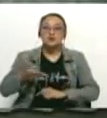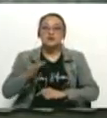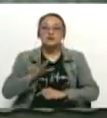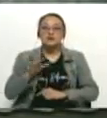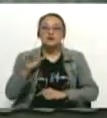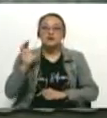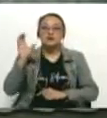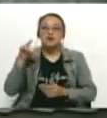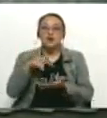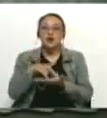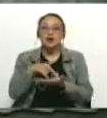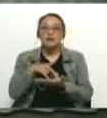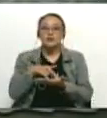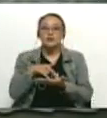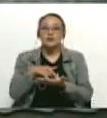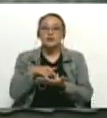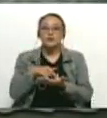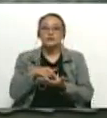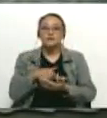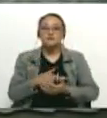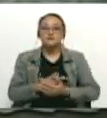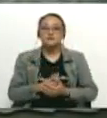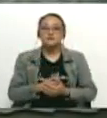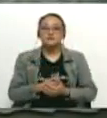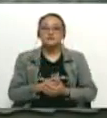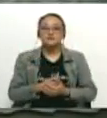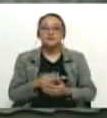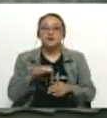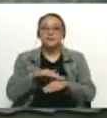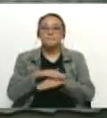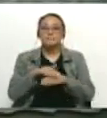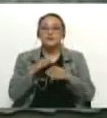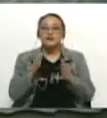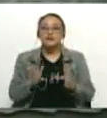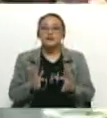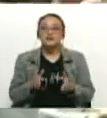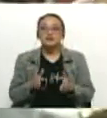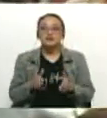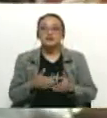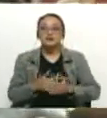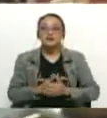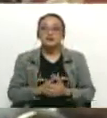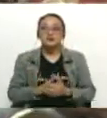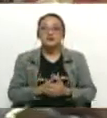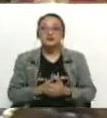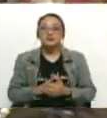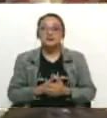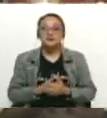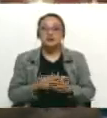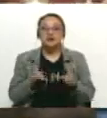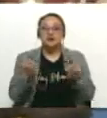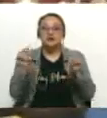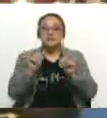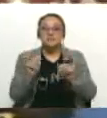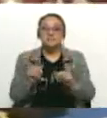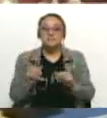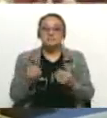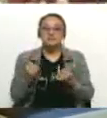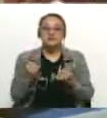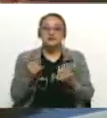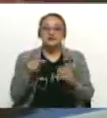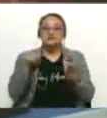Carabobo, que nos han instruido desde Caracas, desde el Ministerio, en el tema de teatros, de artes plásticas. Viene el